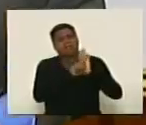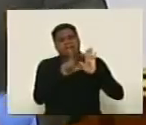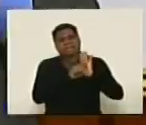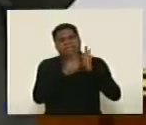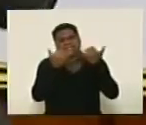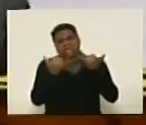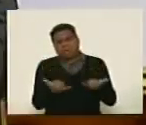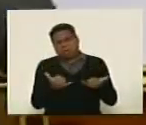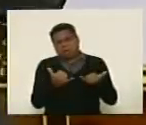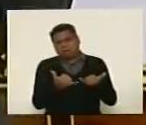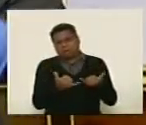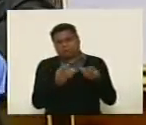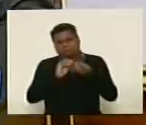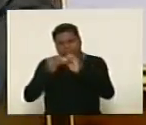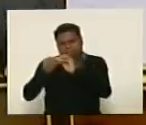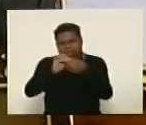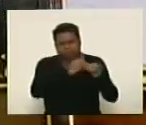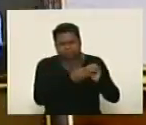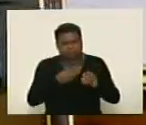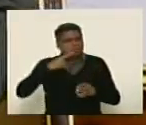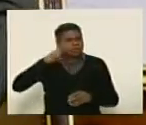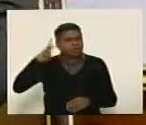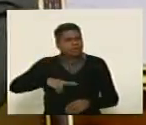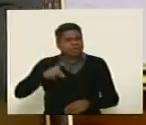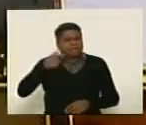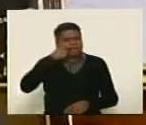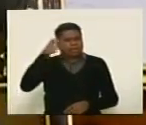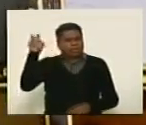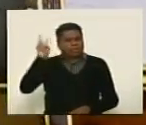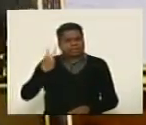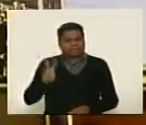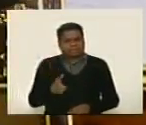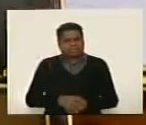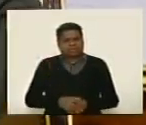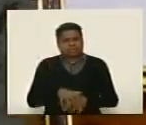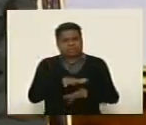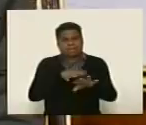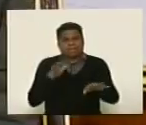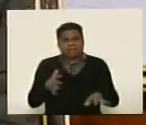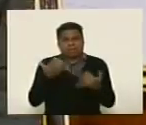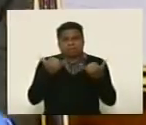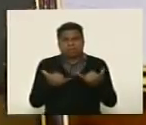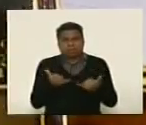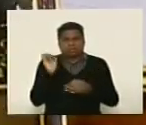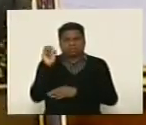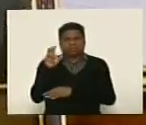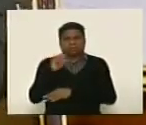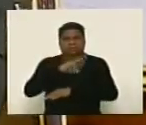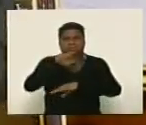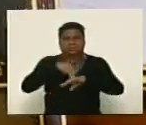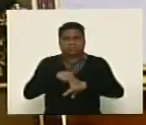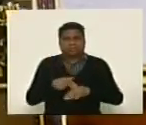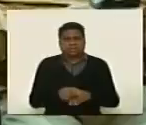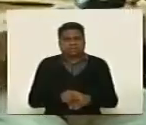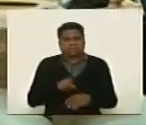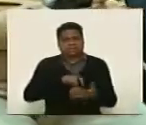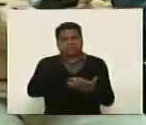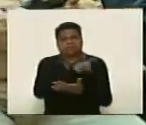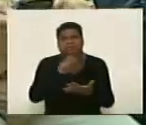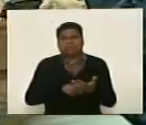esos poderes para adecuarla a la realidad del pueblo venezolano, y más aún con esta Asamblea Nacional Constituyente